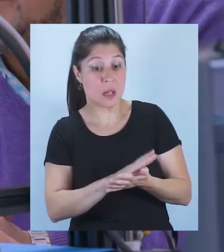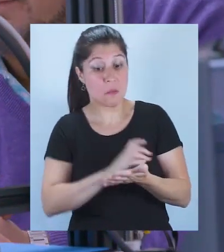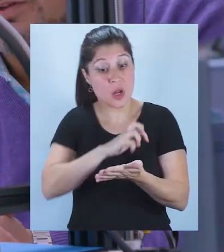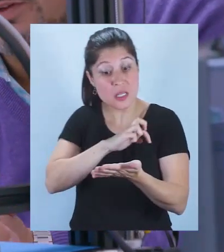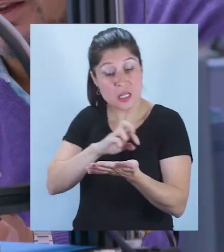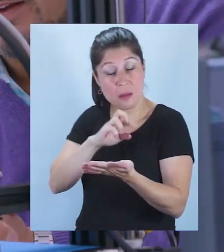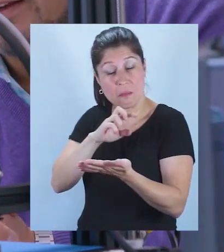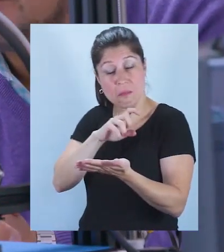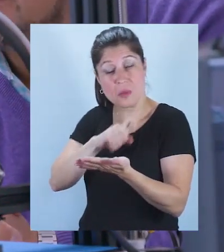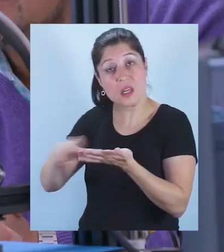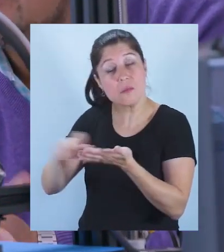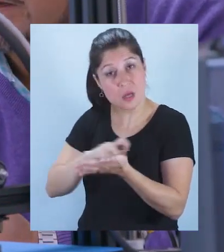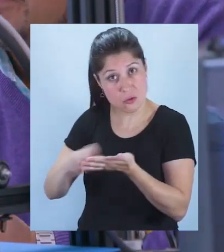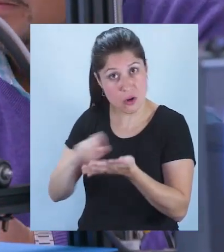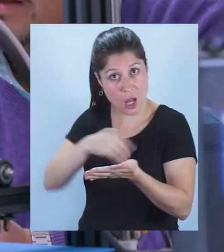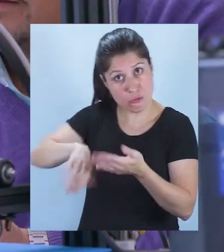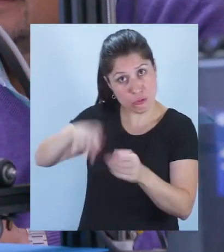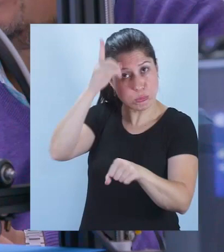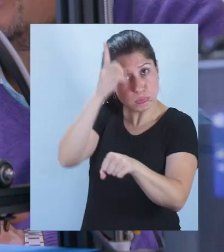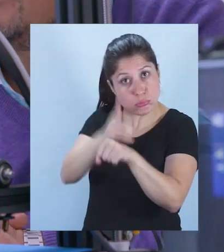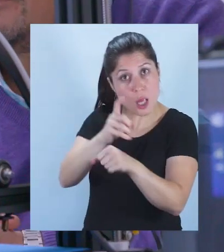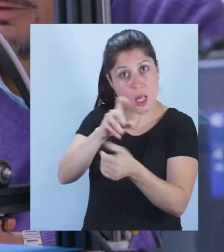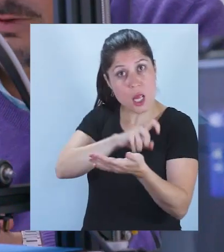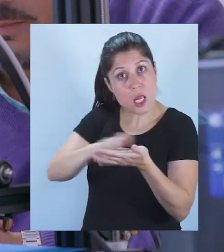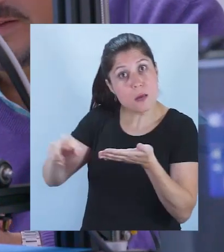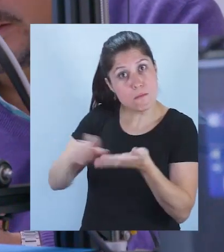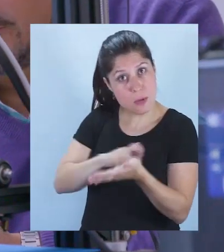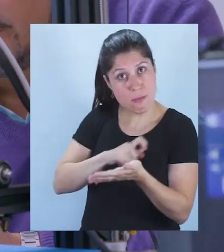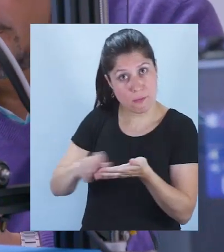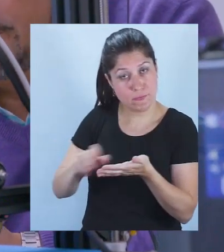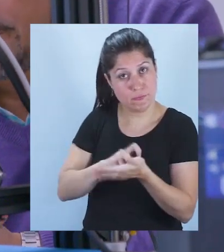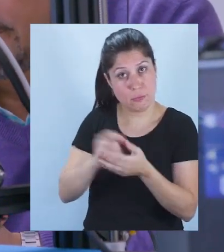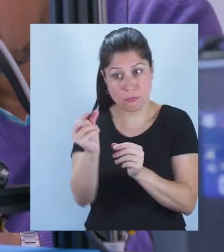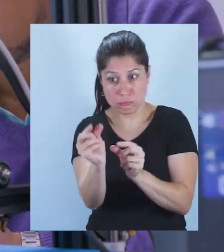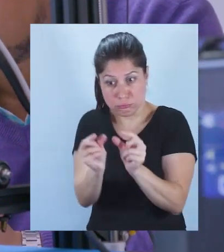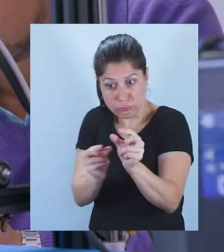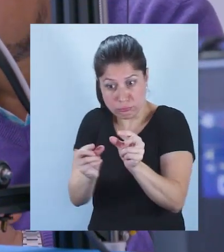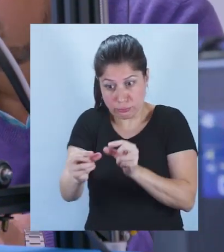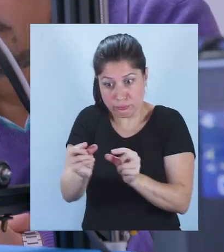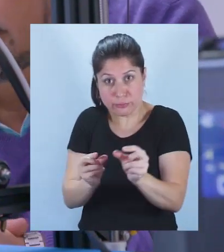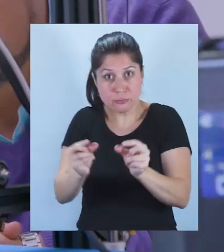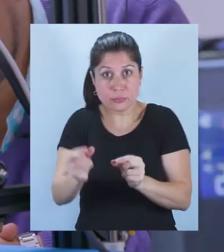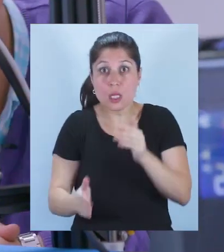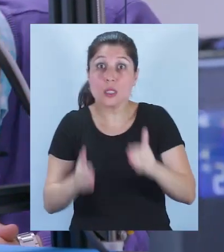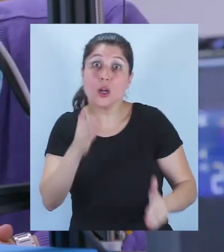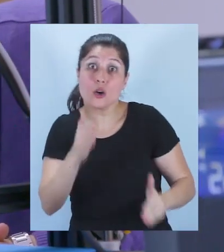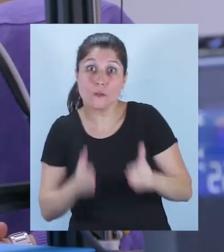esta impresora que le estamos diciendo que imprima una pieza de un robot.